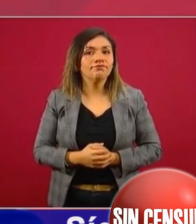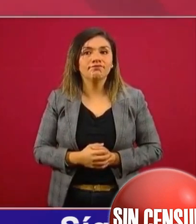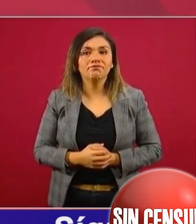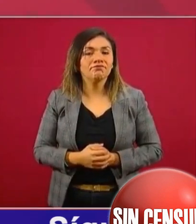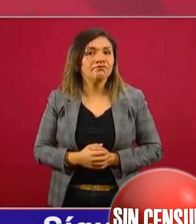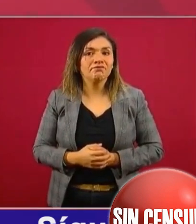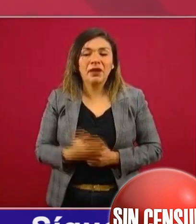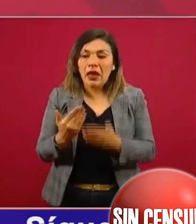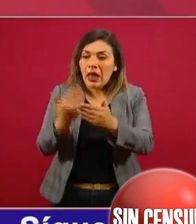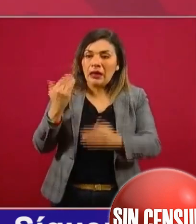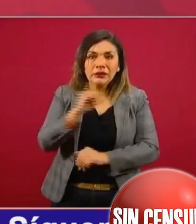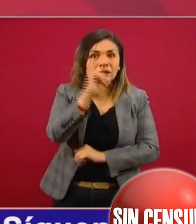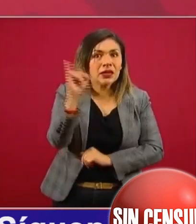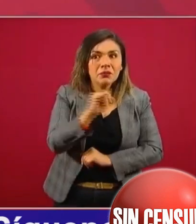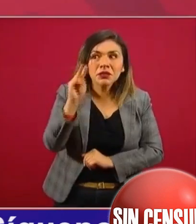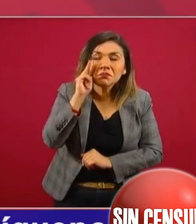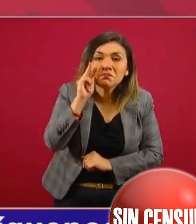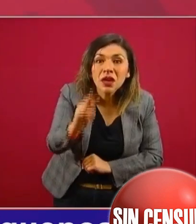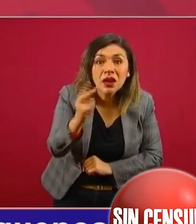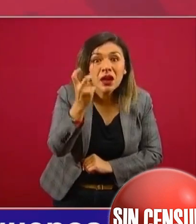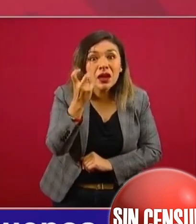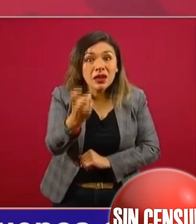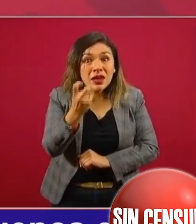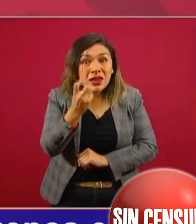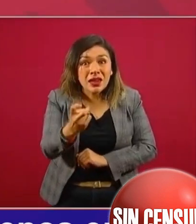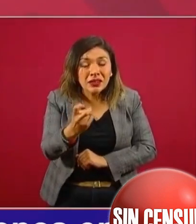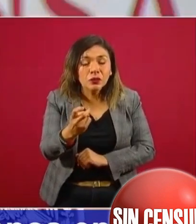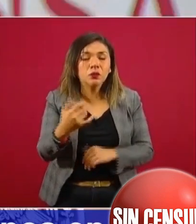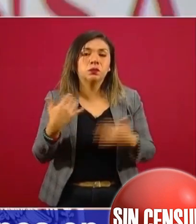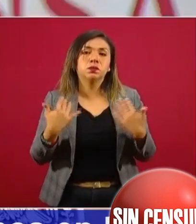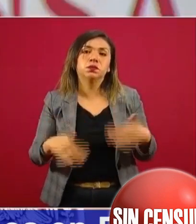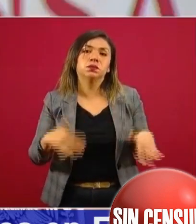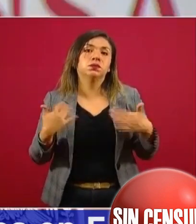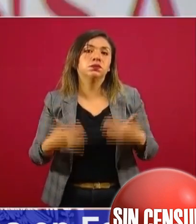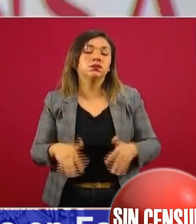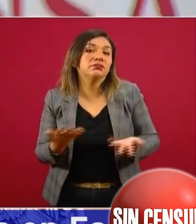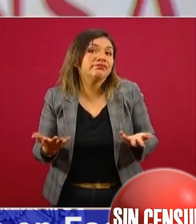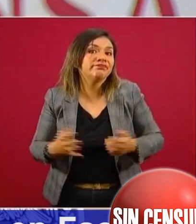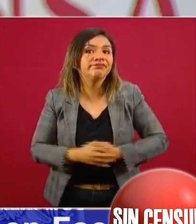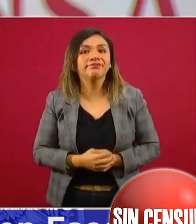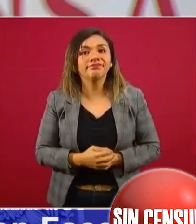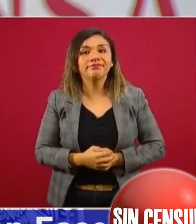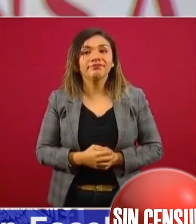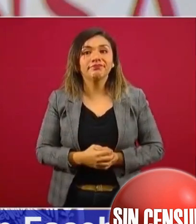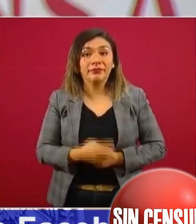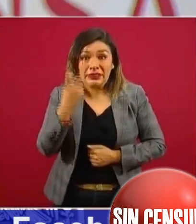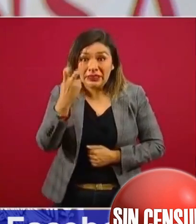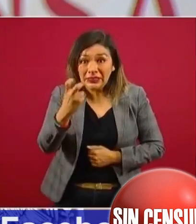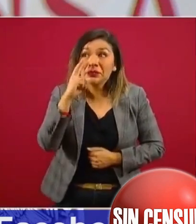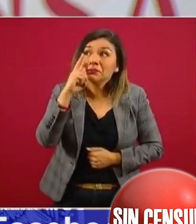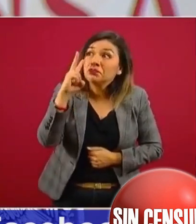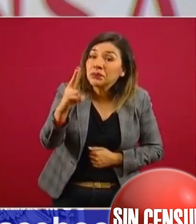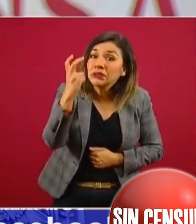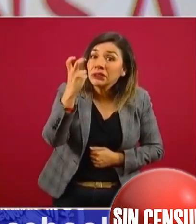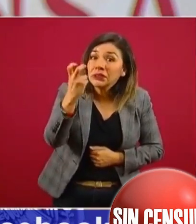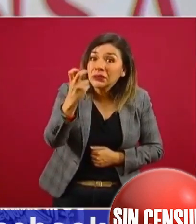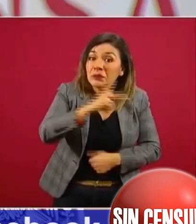nunca visto para los últimos tiempos. Bueno, aún con este